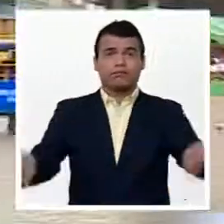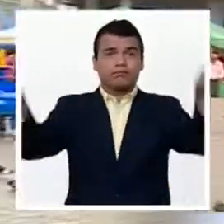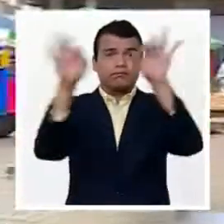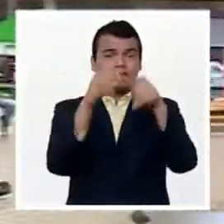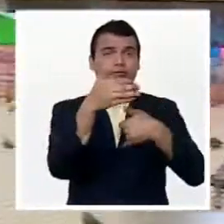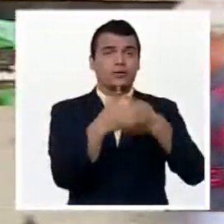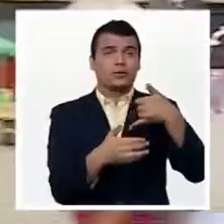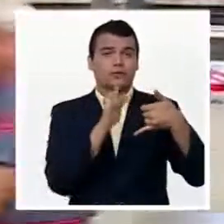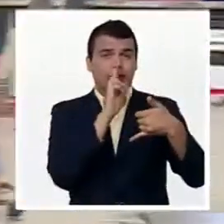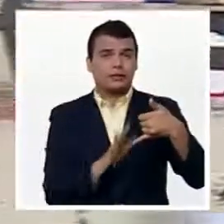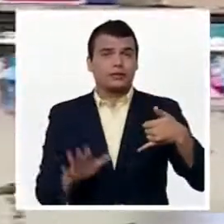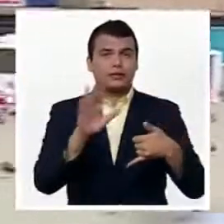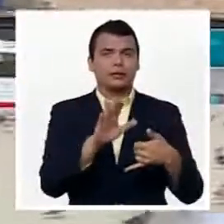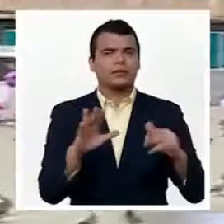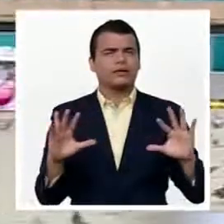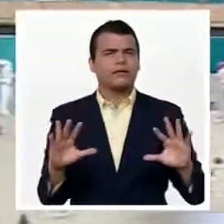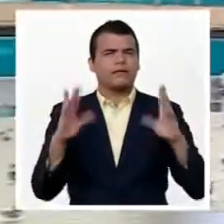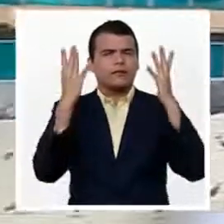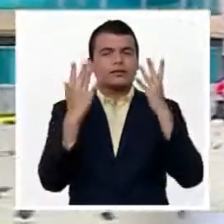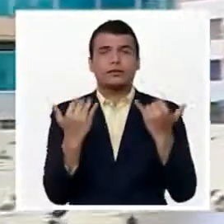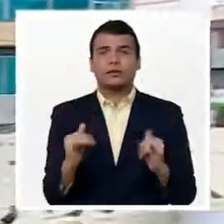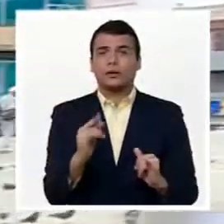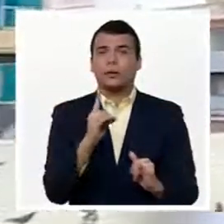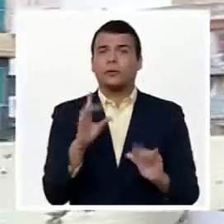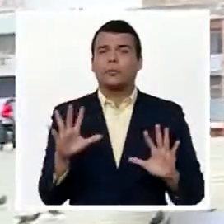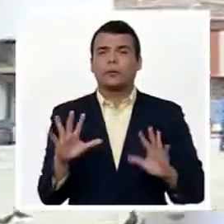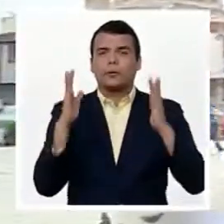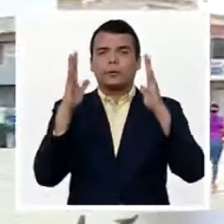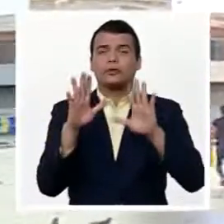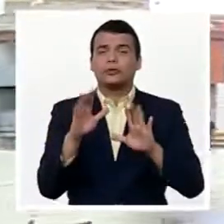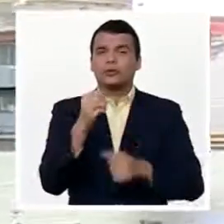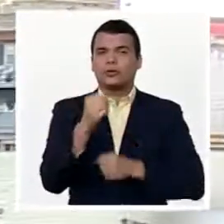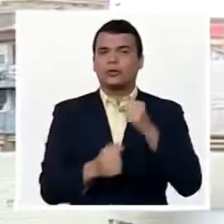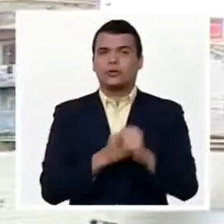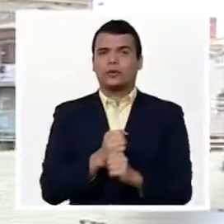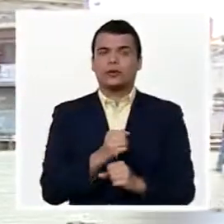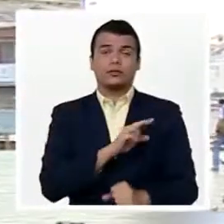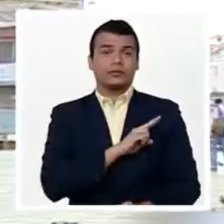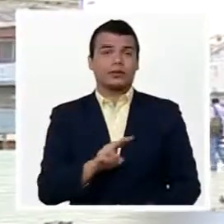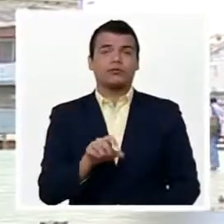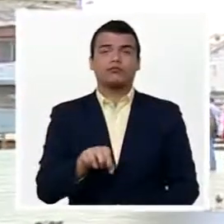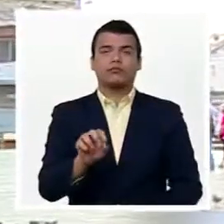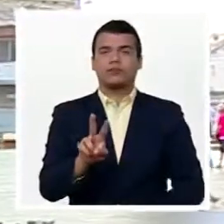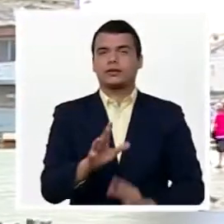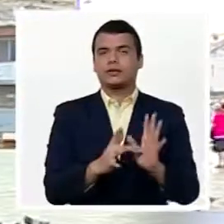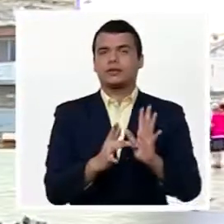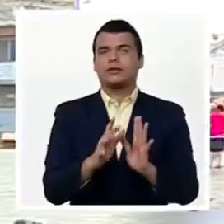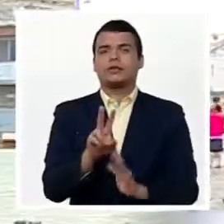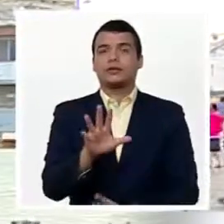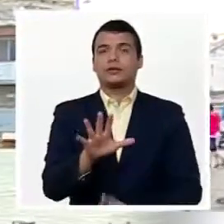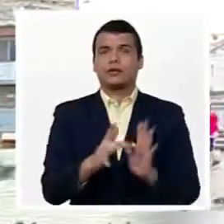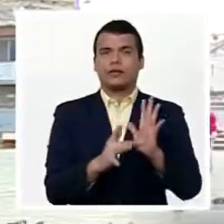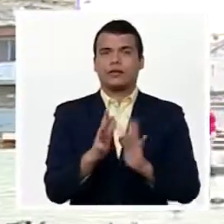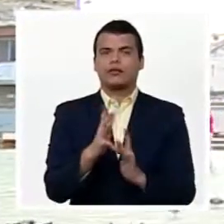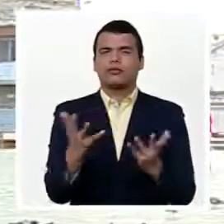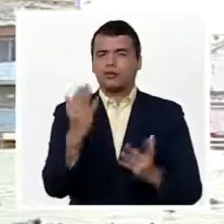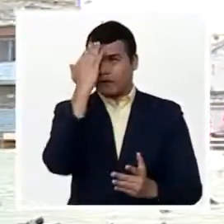la celebración del cumpleaños del valle del cauca se celebrará el próximo 25 de abril en la plazoleta de san